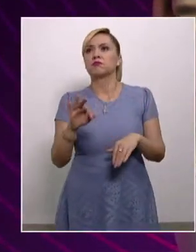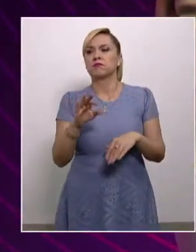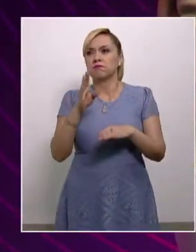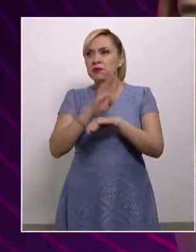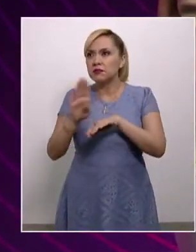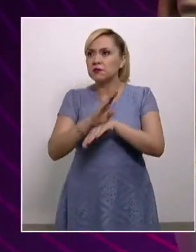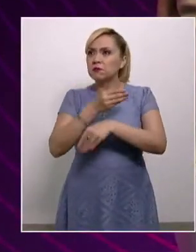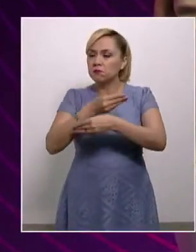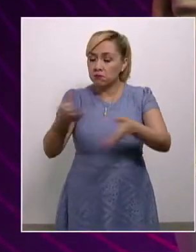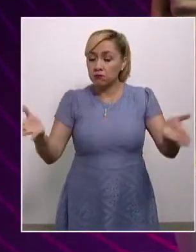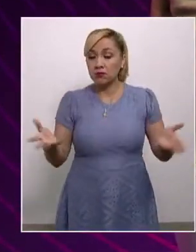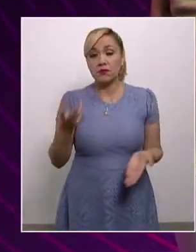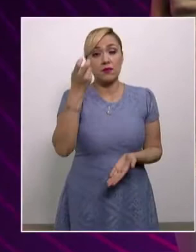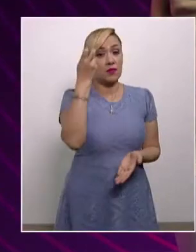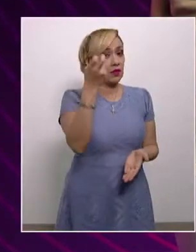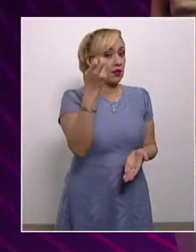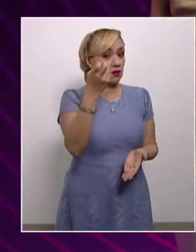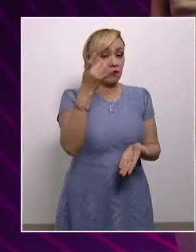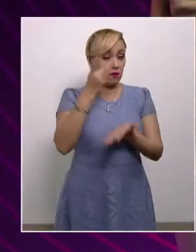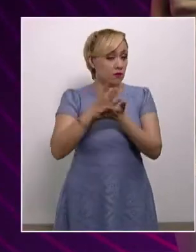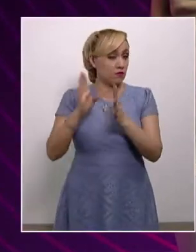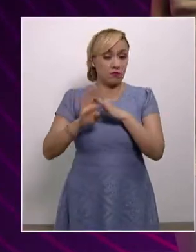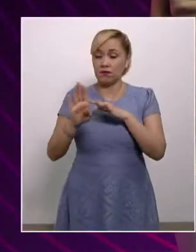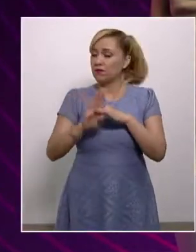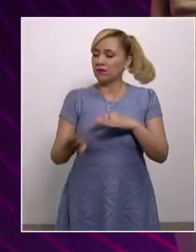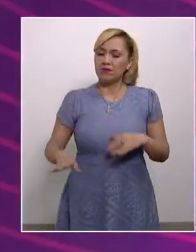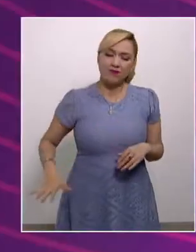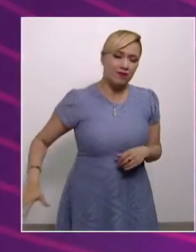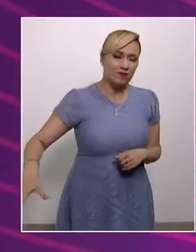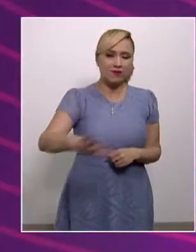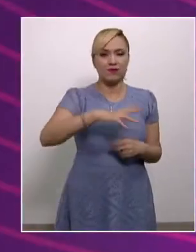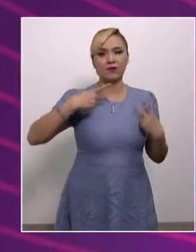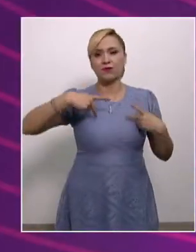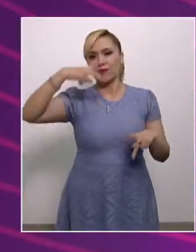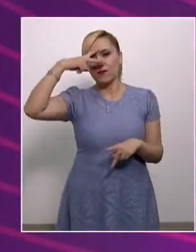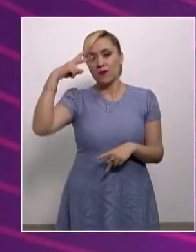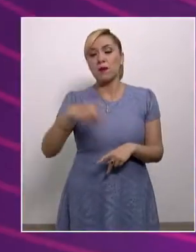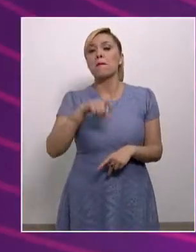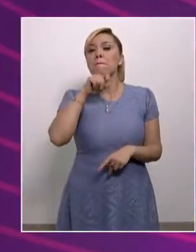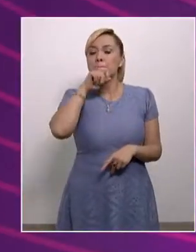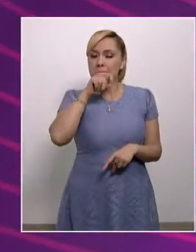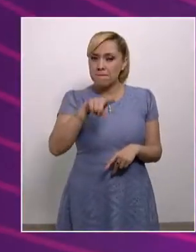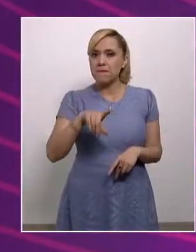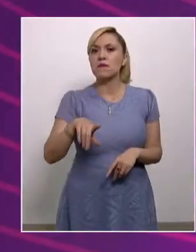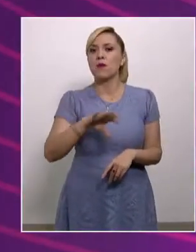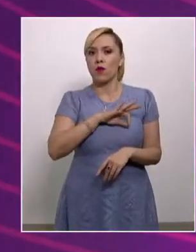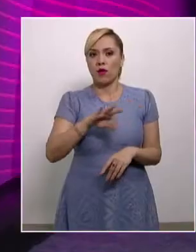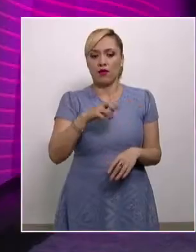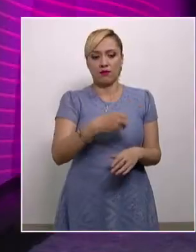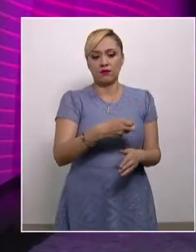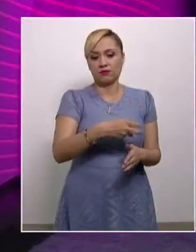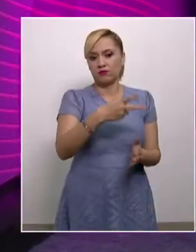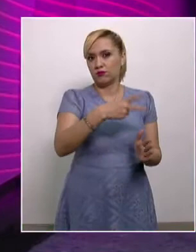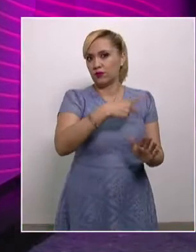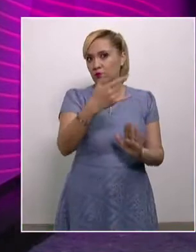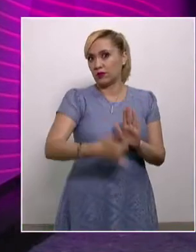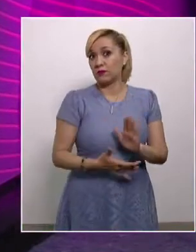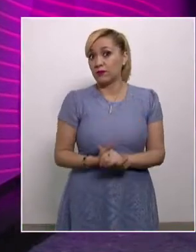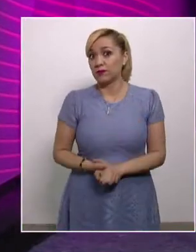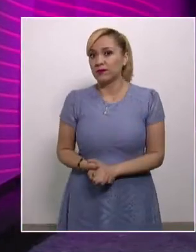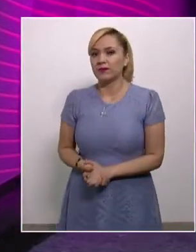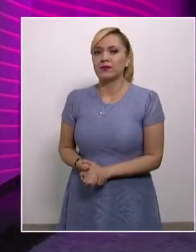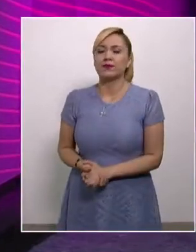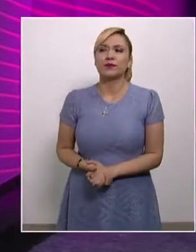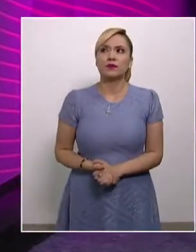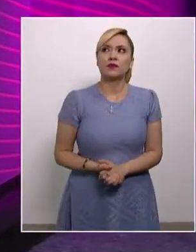beneficiar, y en eso no son solo migrantes, estamos hablando de población mexicana que también se está beneficiando de estos protocolos, ¿no? Sí, claro, o sea, el trabajo